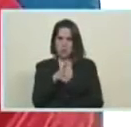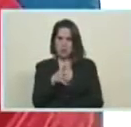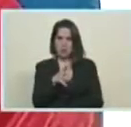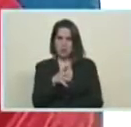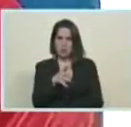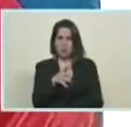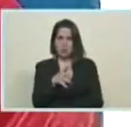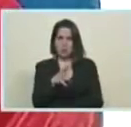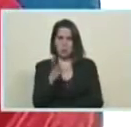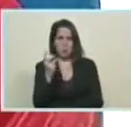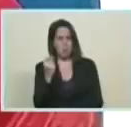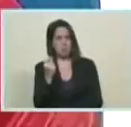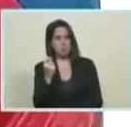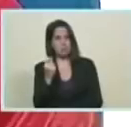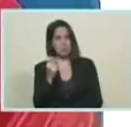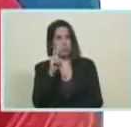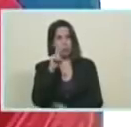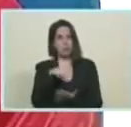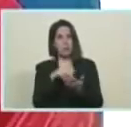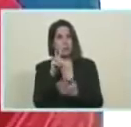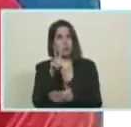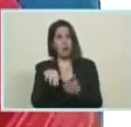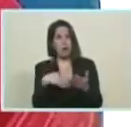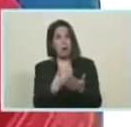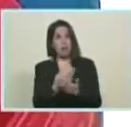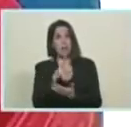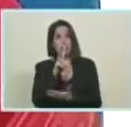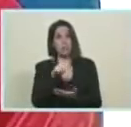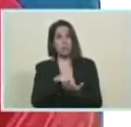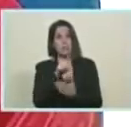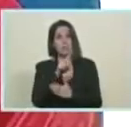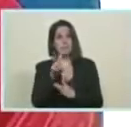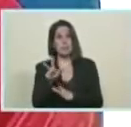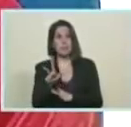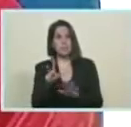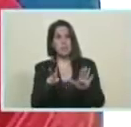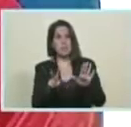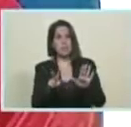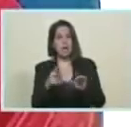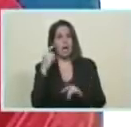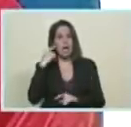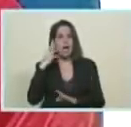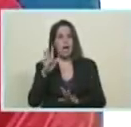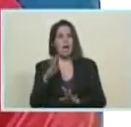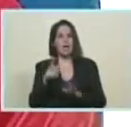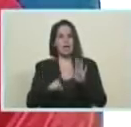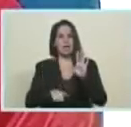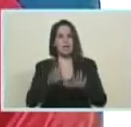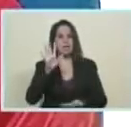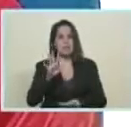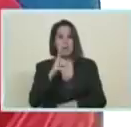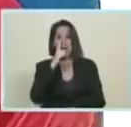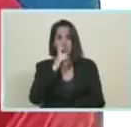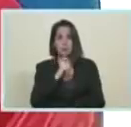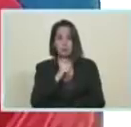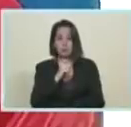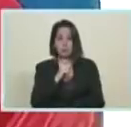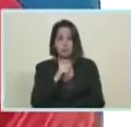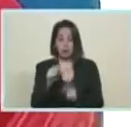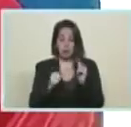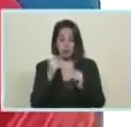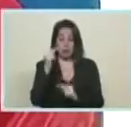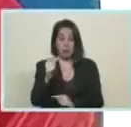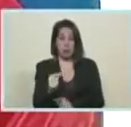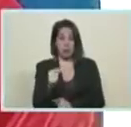han pasado cuánto, 2002, 2017, 15 años, vamos a conmemorar el